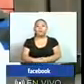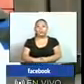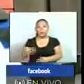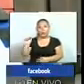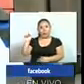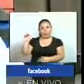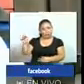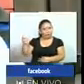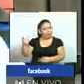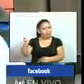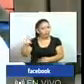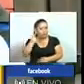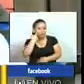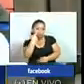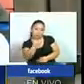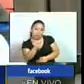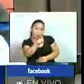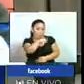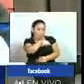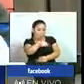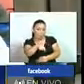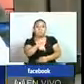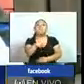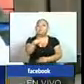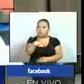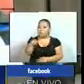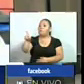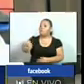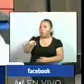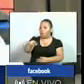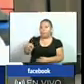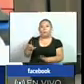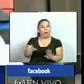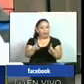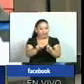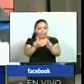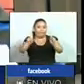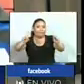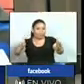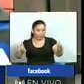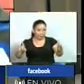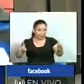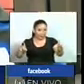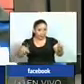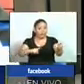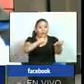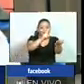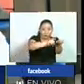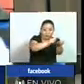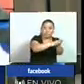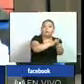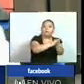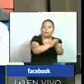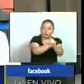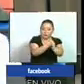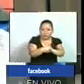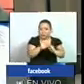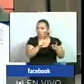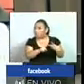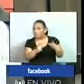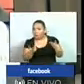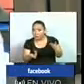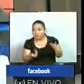marcados los espacios para distanciamiento físico, también hay uso de alcohol gel, también